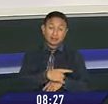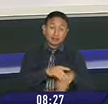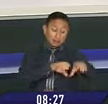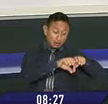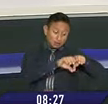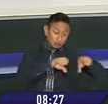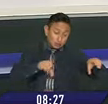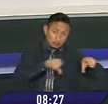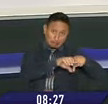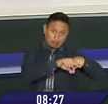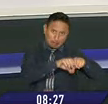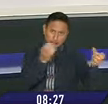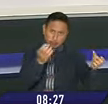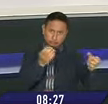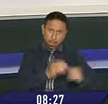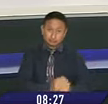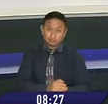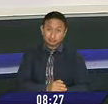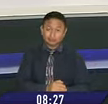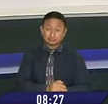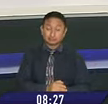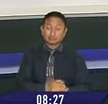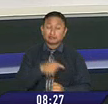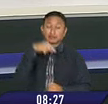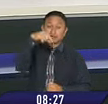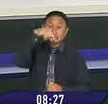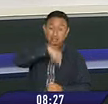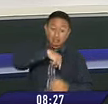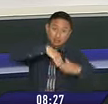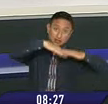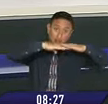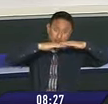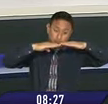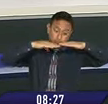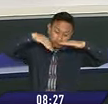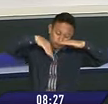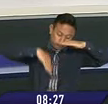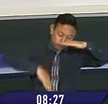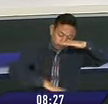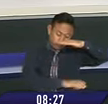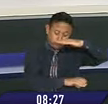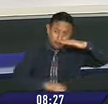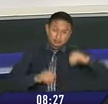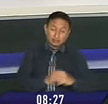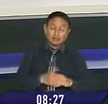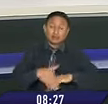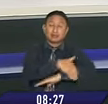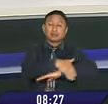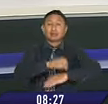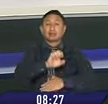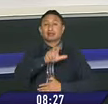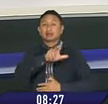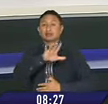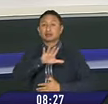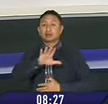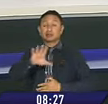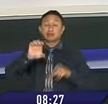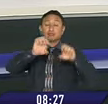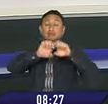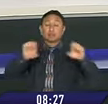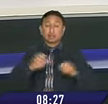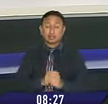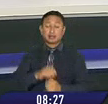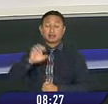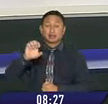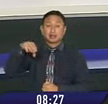de una tubería de distribución ubicada a 14 metros bajo tierra de la vía E35. La empresa metropolitana de agua ofreció una solución